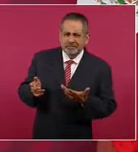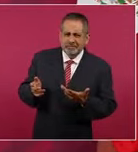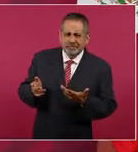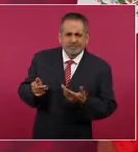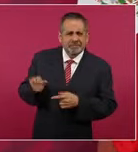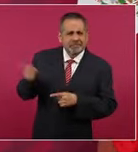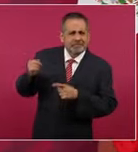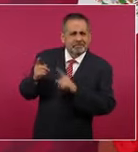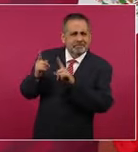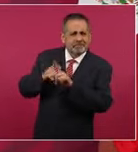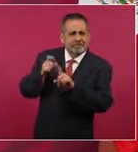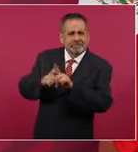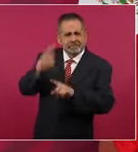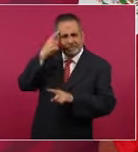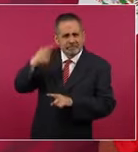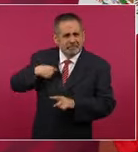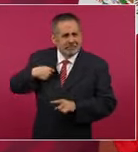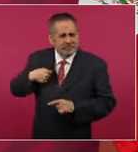Y